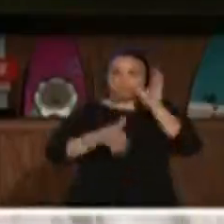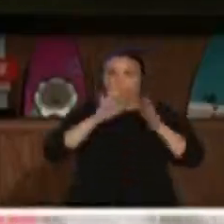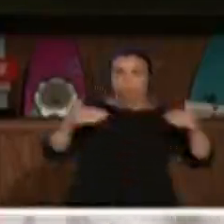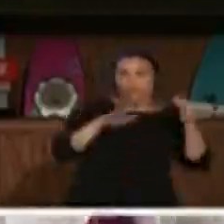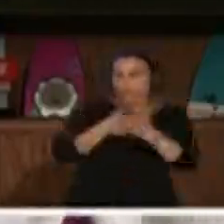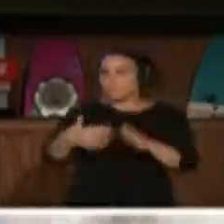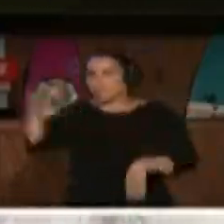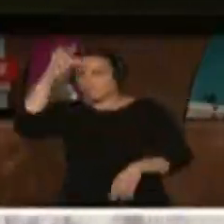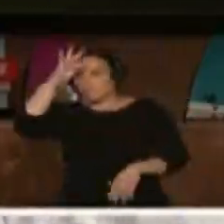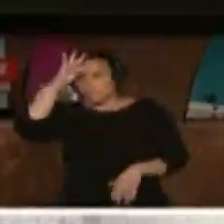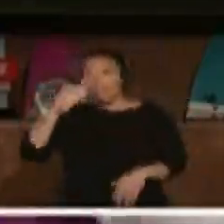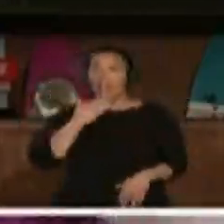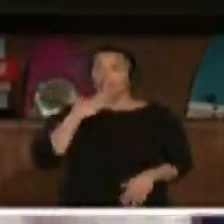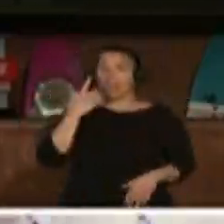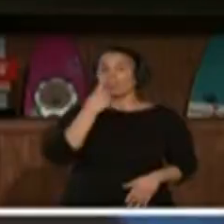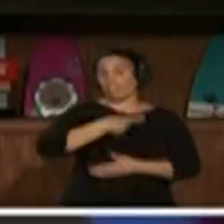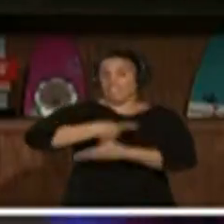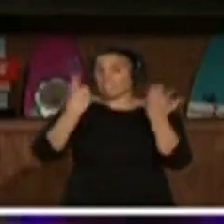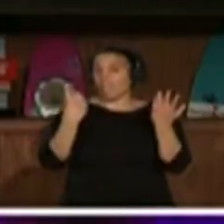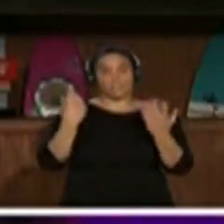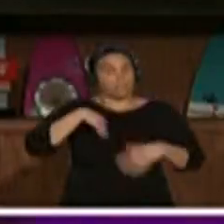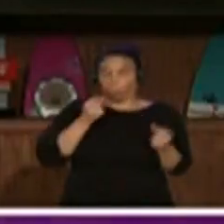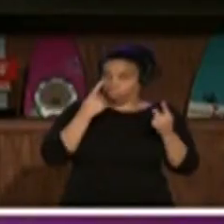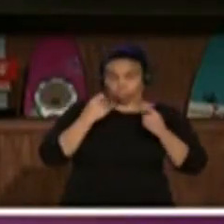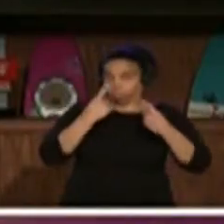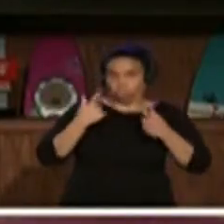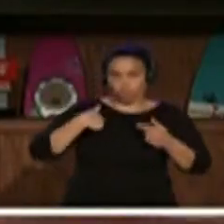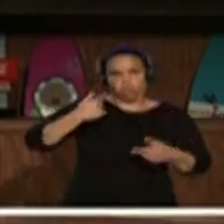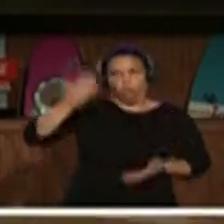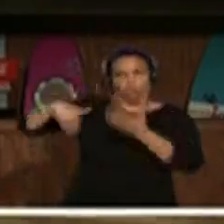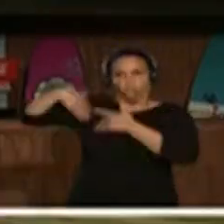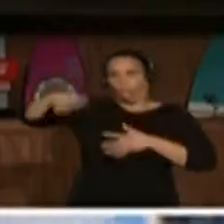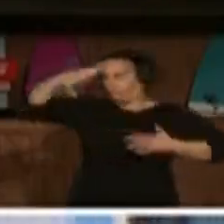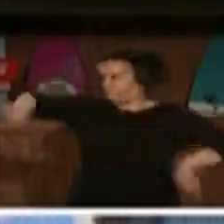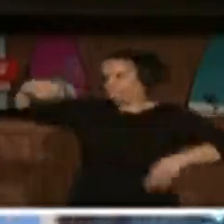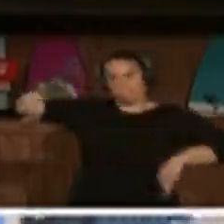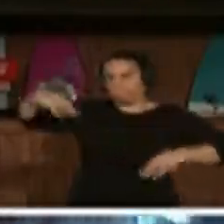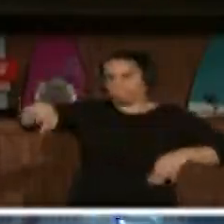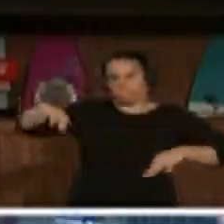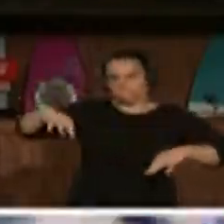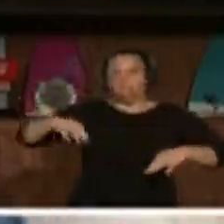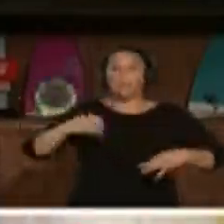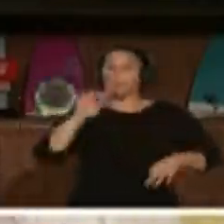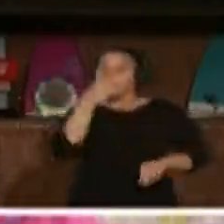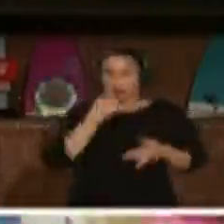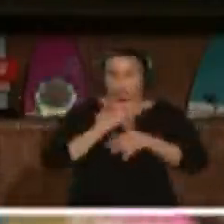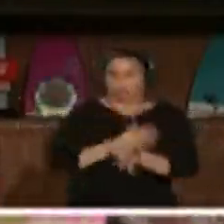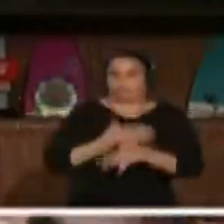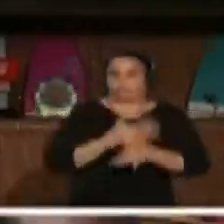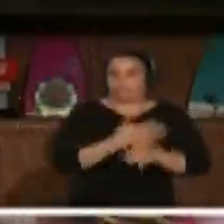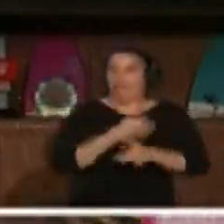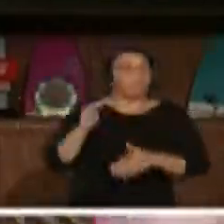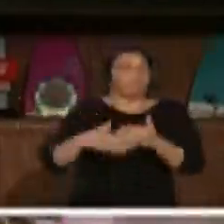Despierta, yo soy la voz, quita muerta. echan el kiki primero en el progreso,